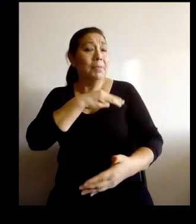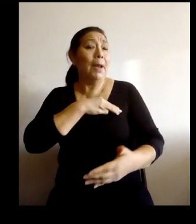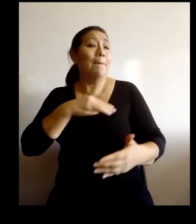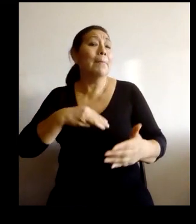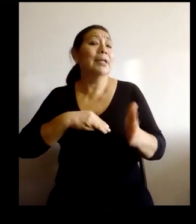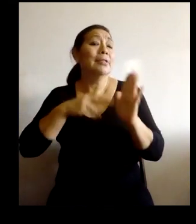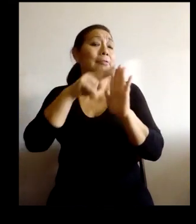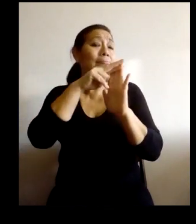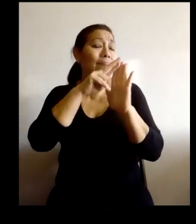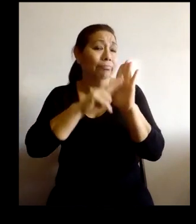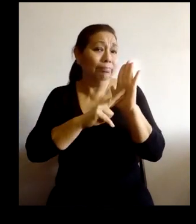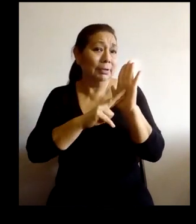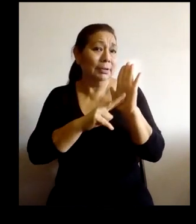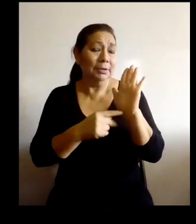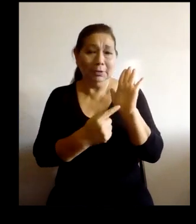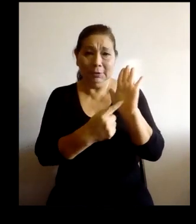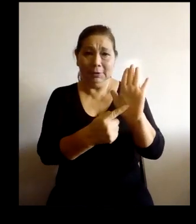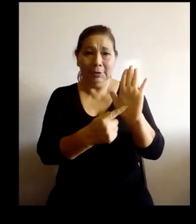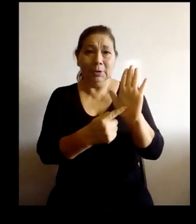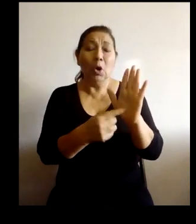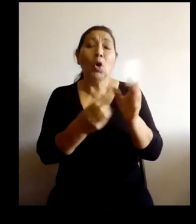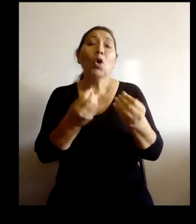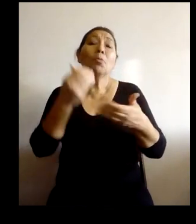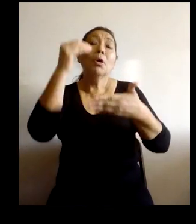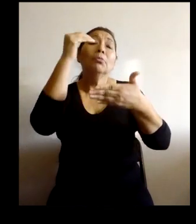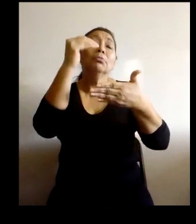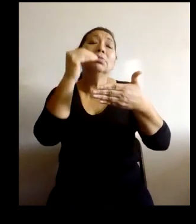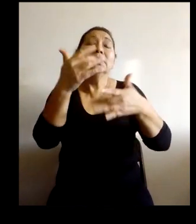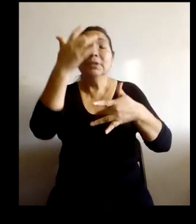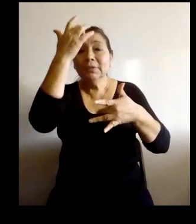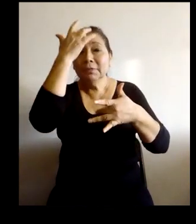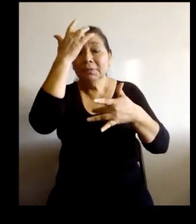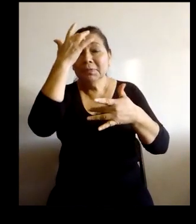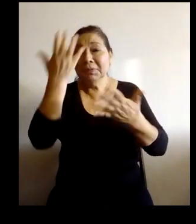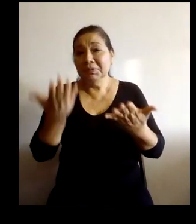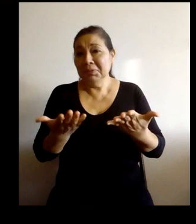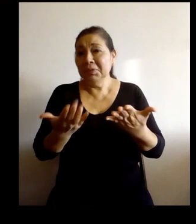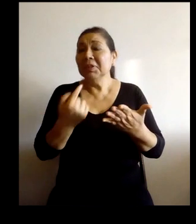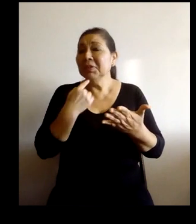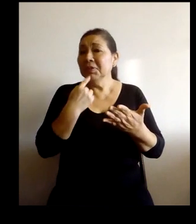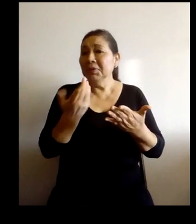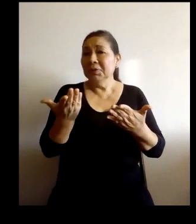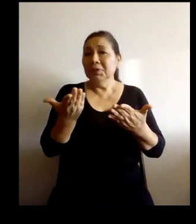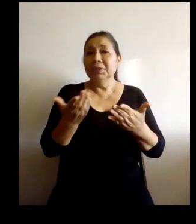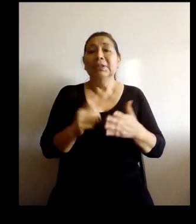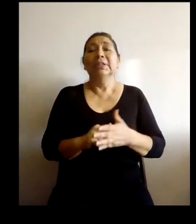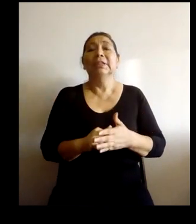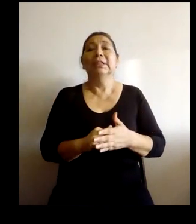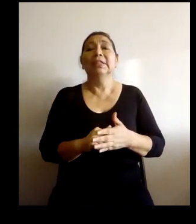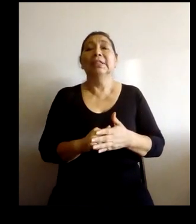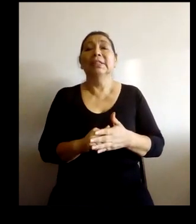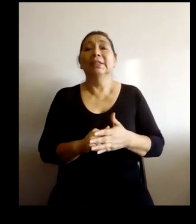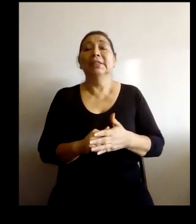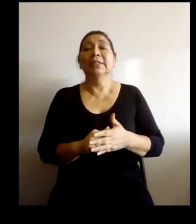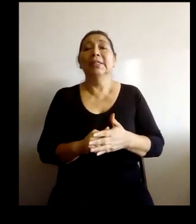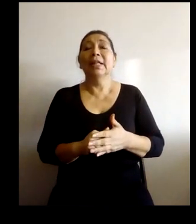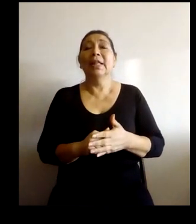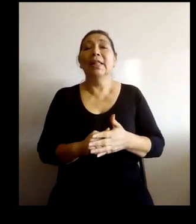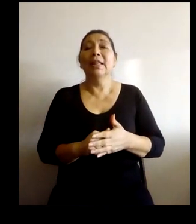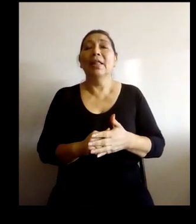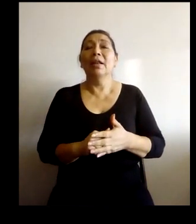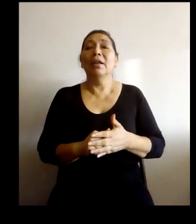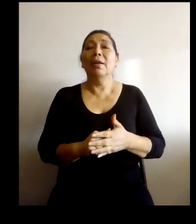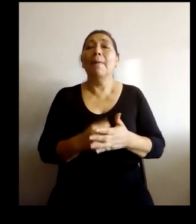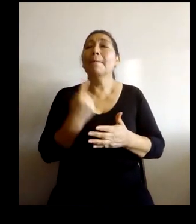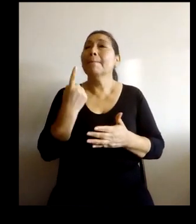resolución ministerial que establece el documento técnico de cómo se califican estas enfermedades. Y aquí se establece el tema de la espirometría,